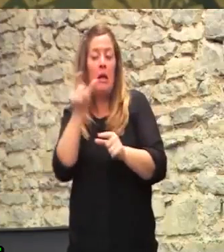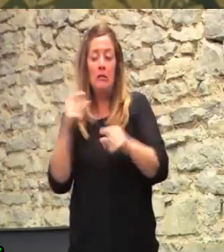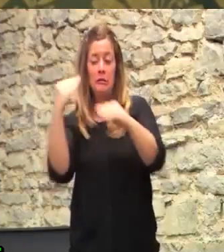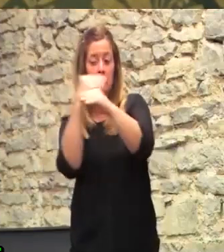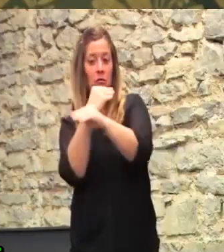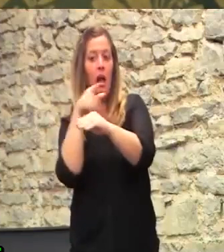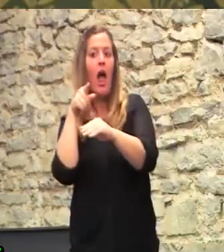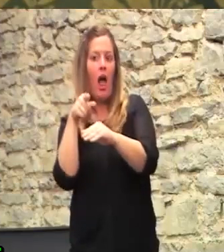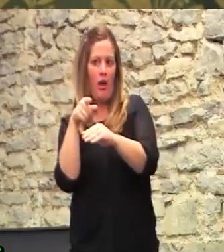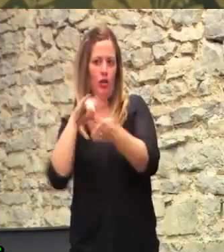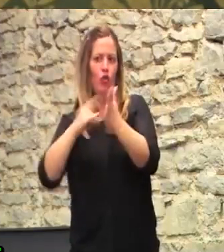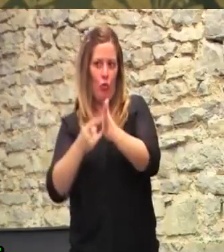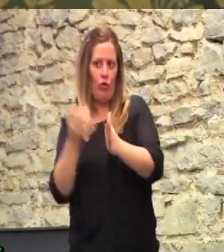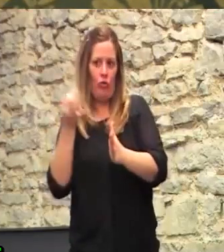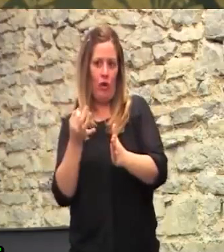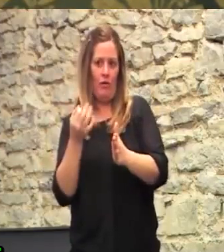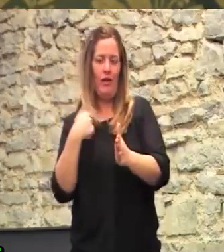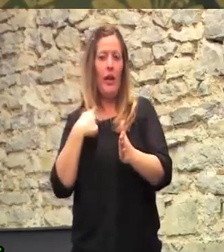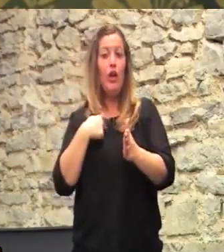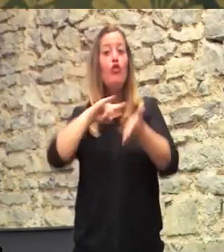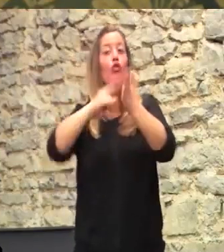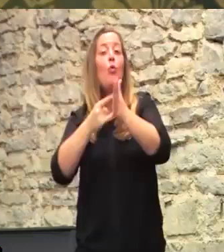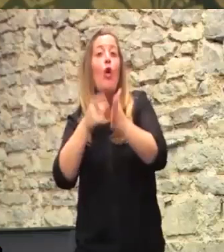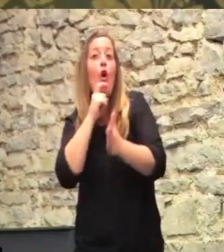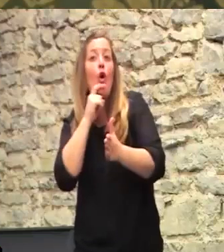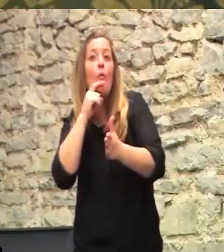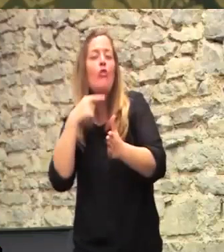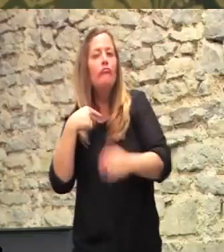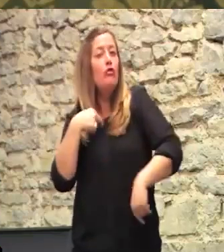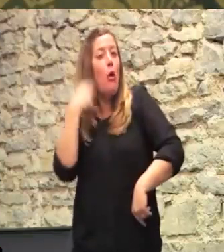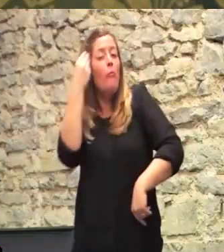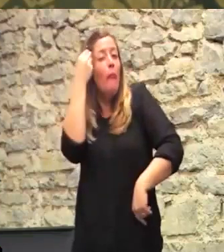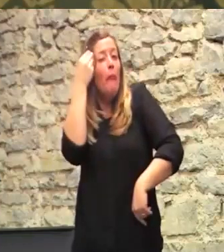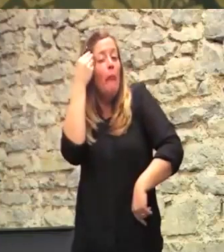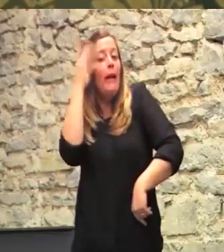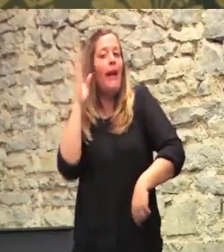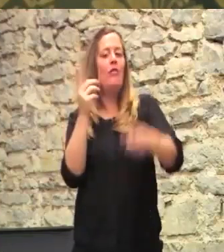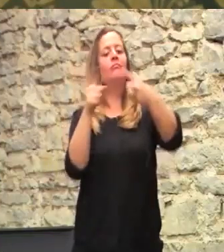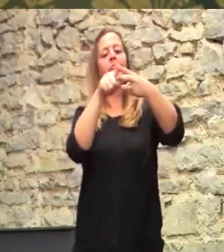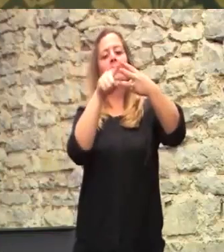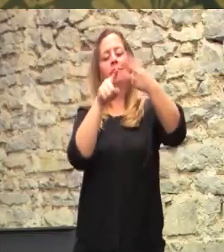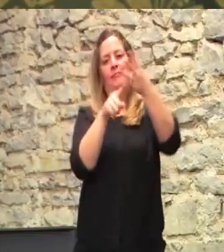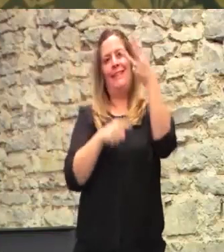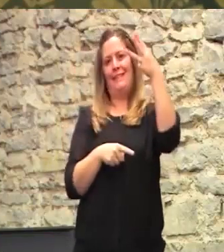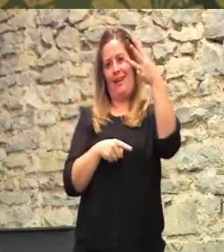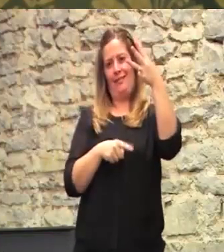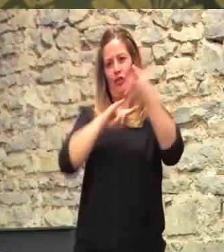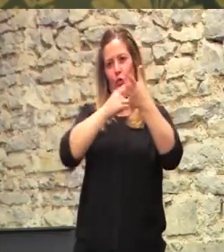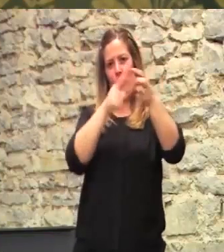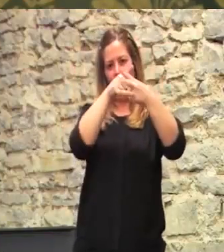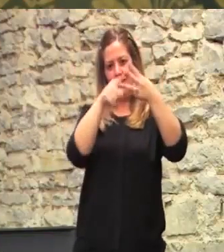que hay solo tres maneras de resolver las diferencias tal vez ustedes encuentren alguna más una diferencia se